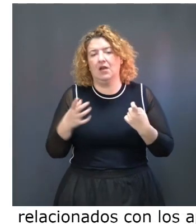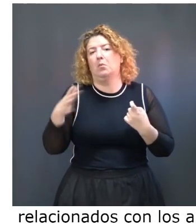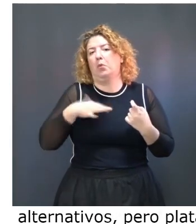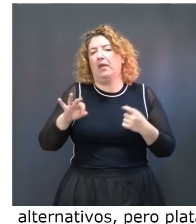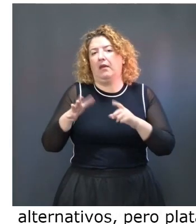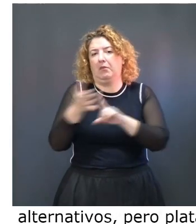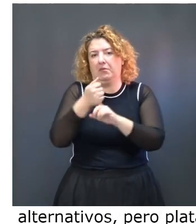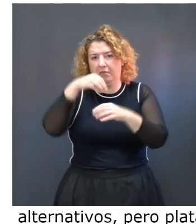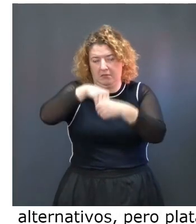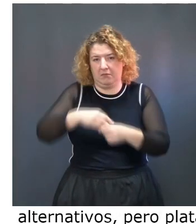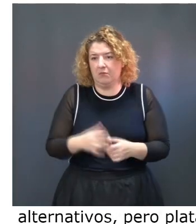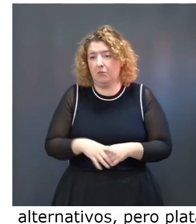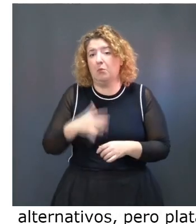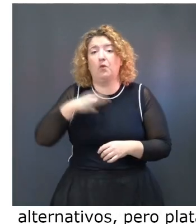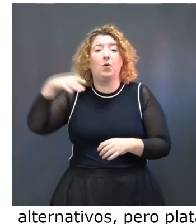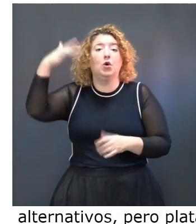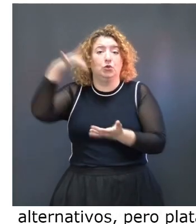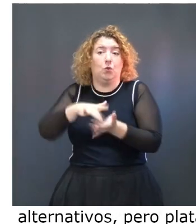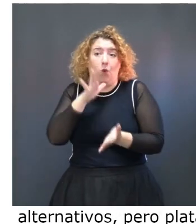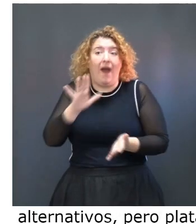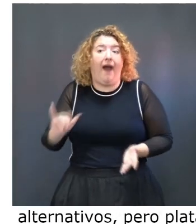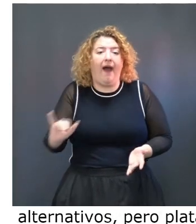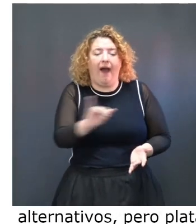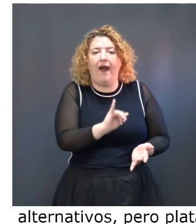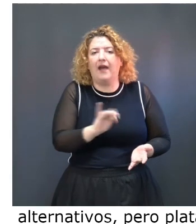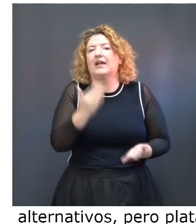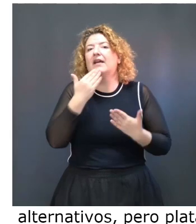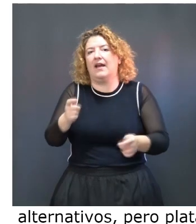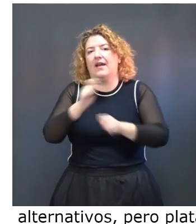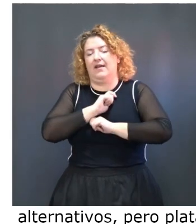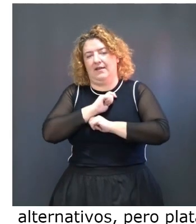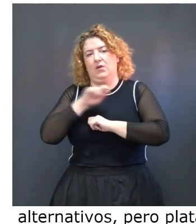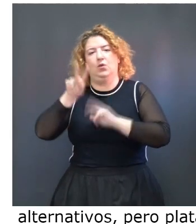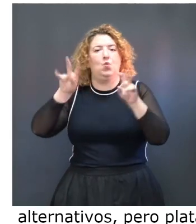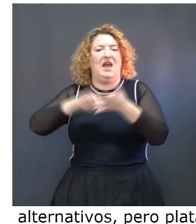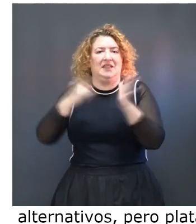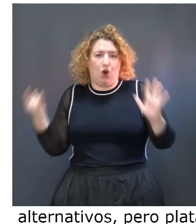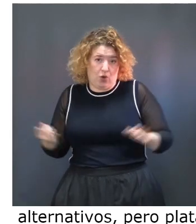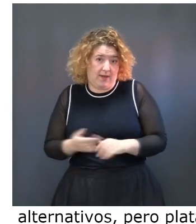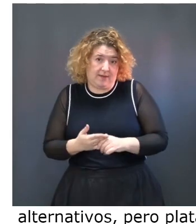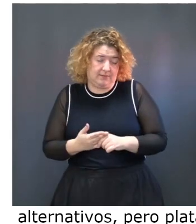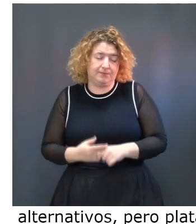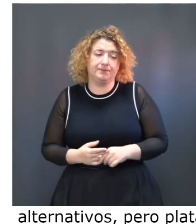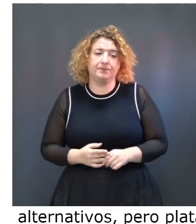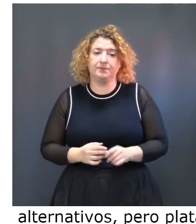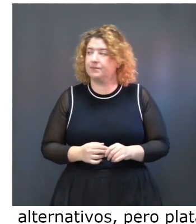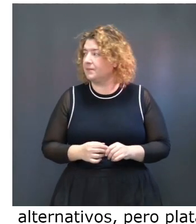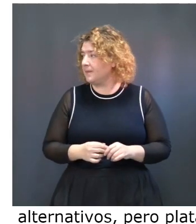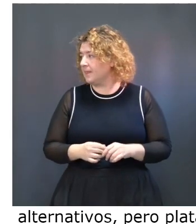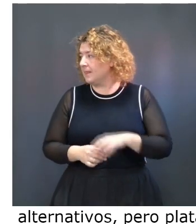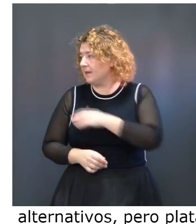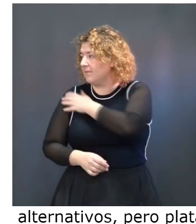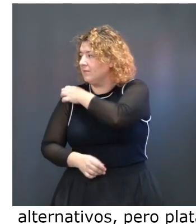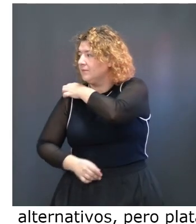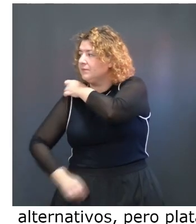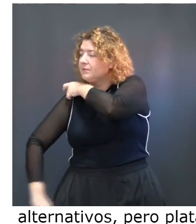en el futuro en un momento determinado, porque sabe que esto existe, ¿no? Y esto nos lo da las nuevas tecnologías hoy en día. Maca,